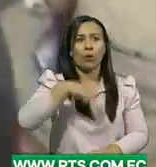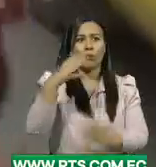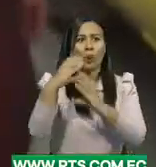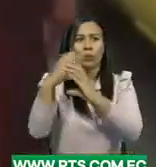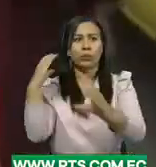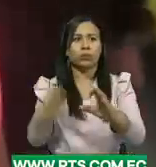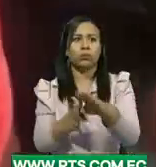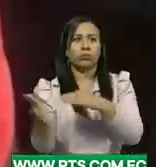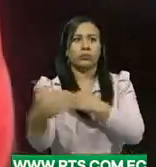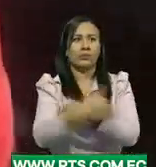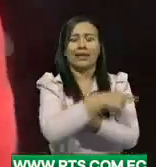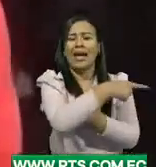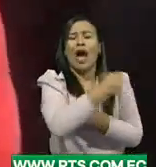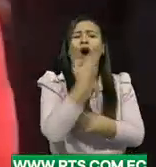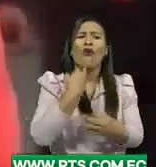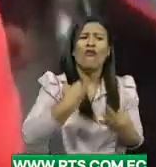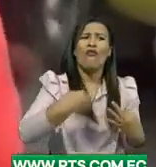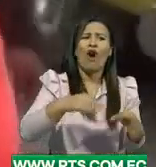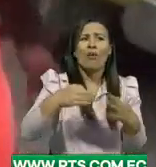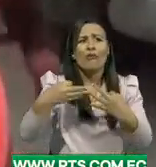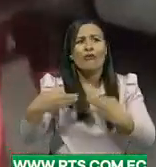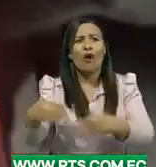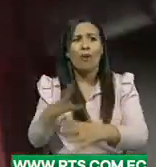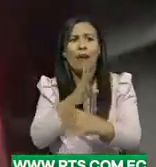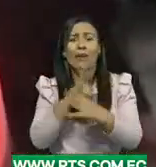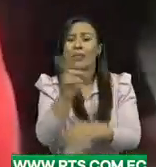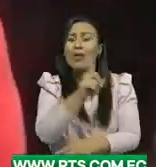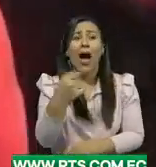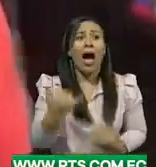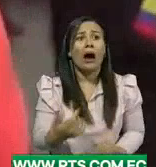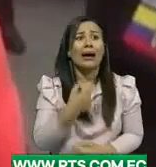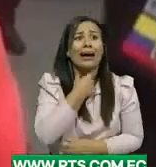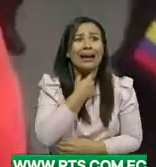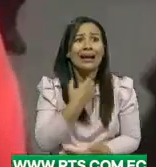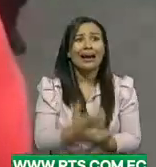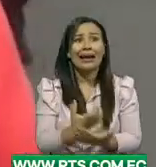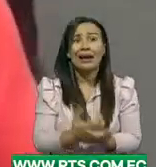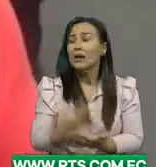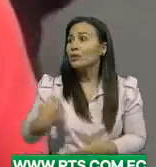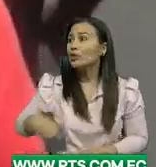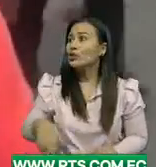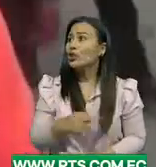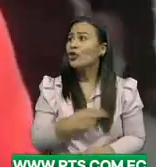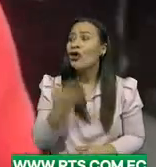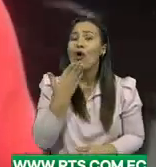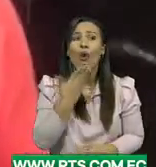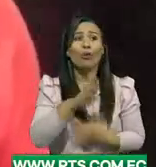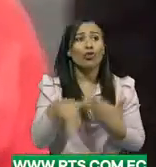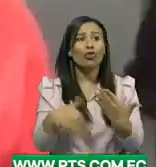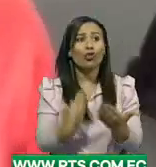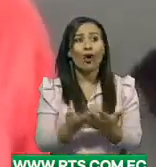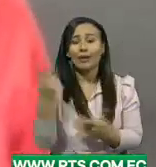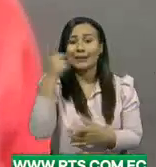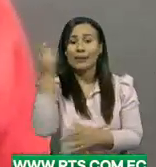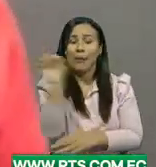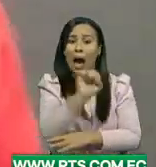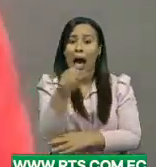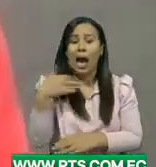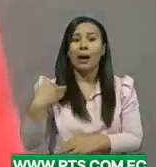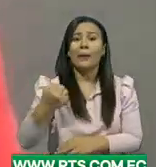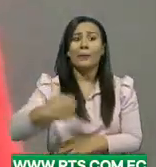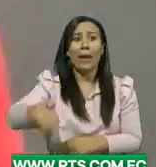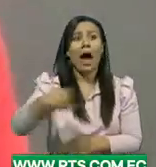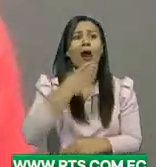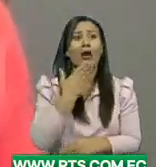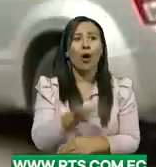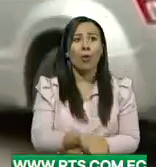Ellos tienen otras opciones de otras maneras, pero no perjudicando al pueblo, porque todos vivimos del pueblo y somos pueblo. No es la forma, tienen muchas